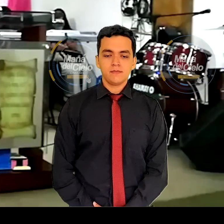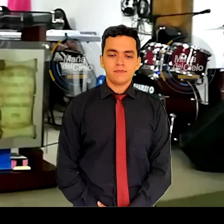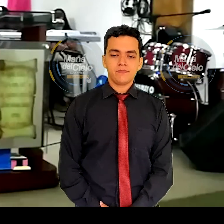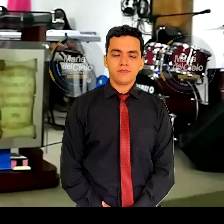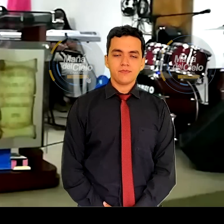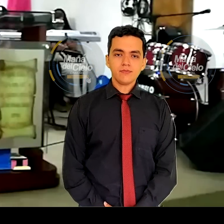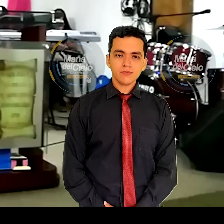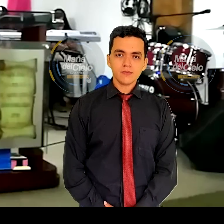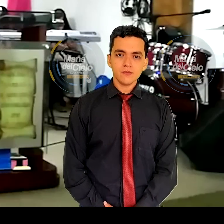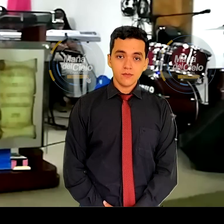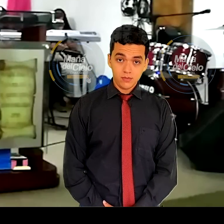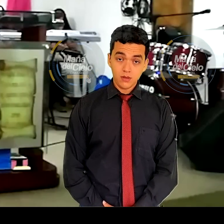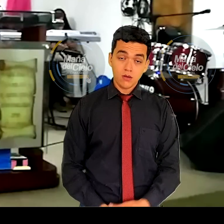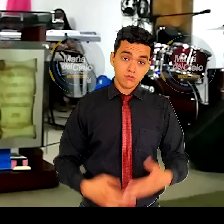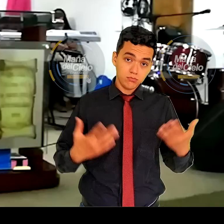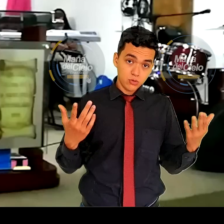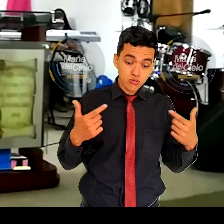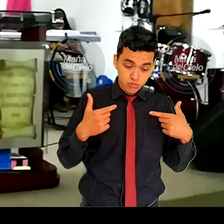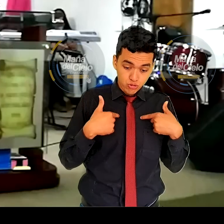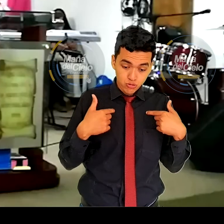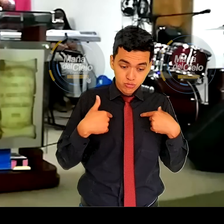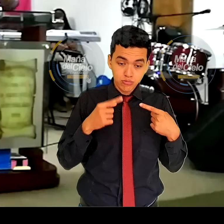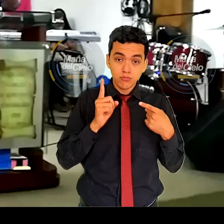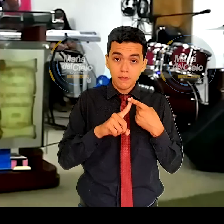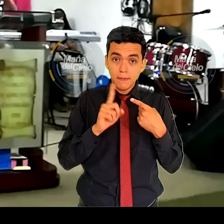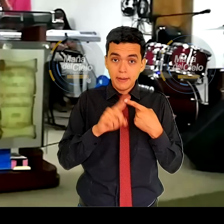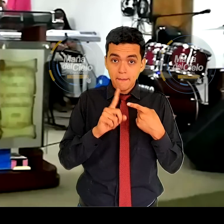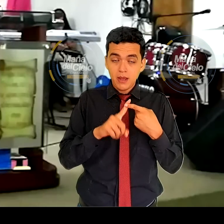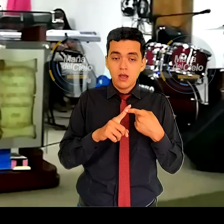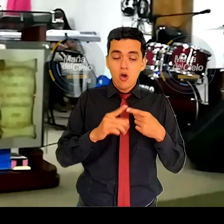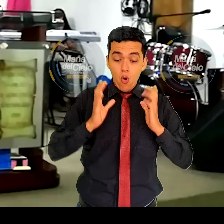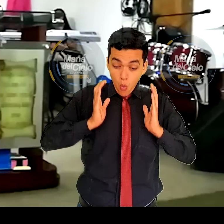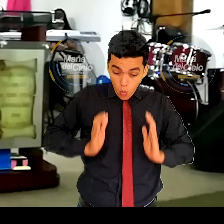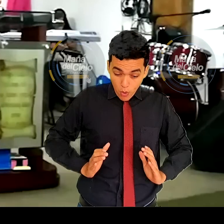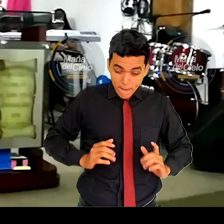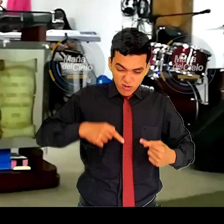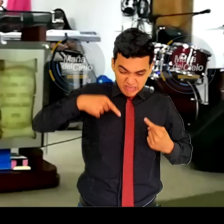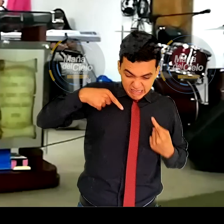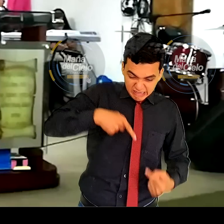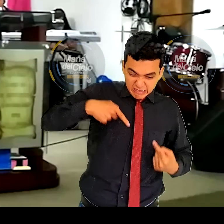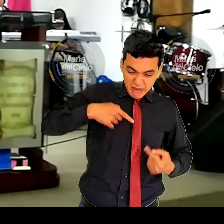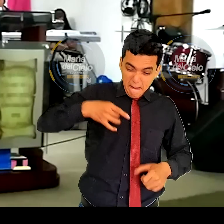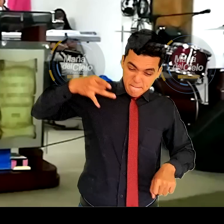Cuando yo aprendo a vencer mi carne, aprendí a vencer todo.